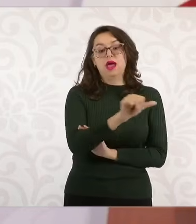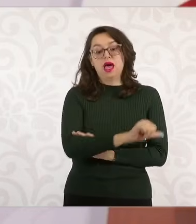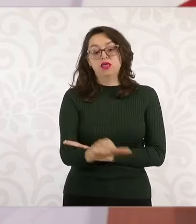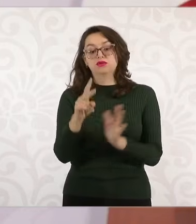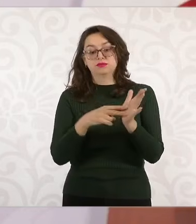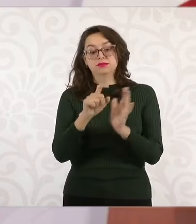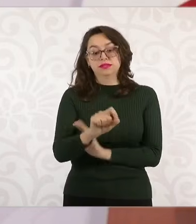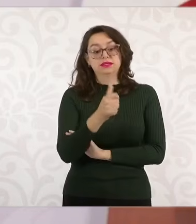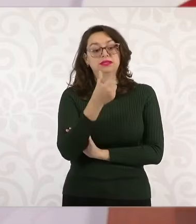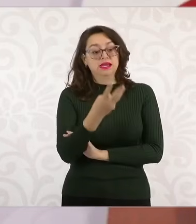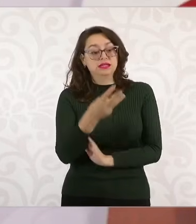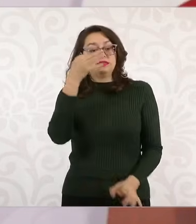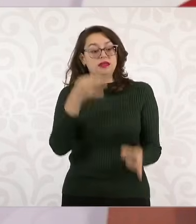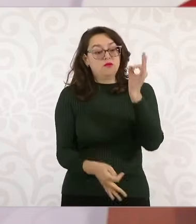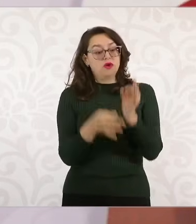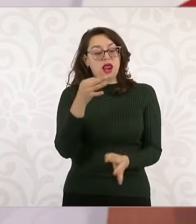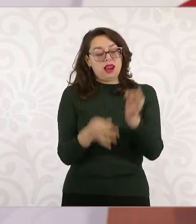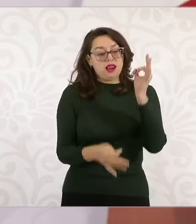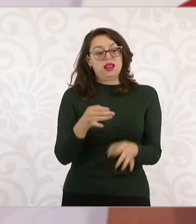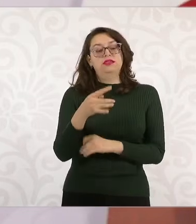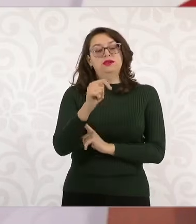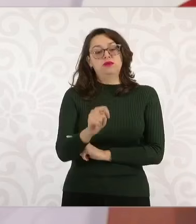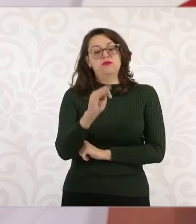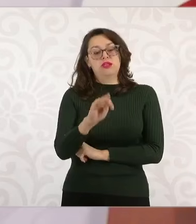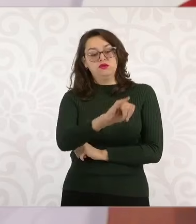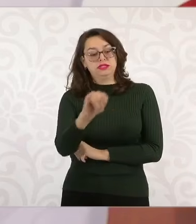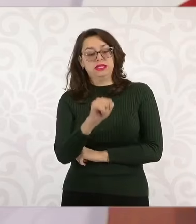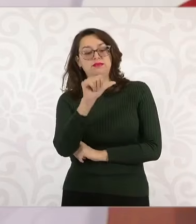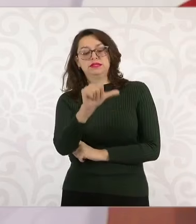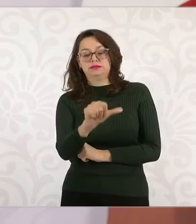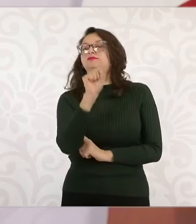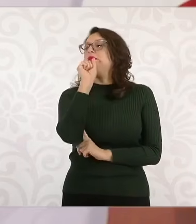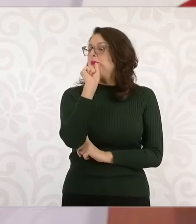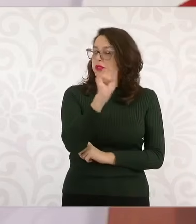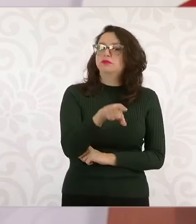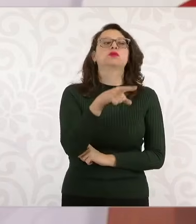Tribunal Federal de Justicia Administrativa confirmó las resoluciones del SAT.